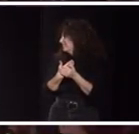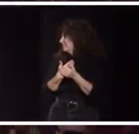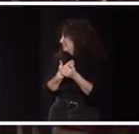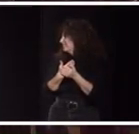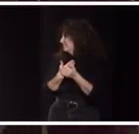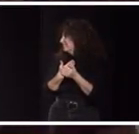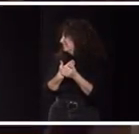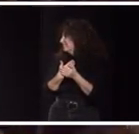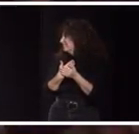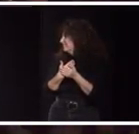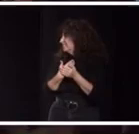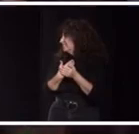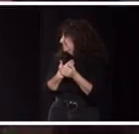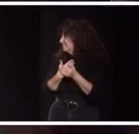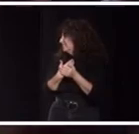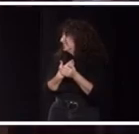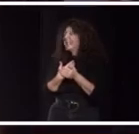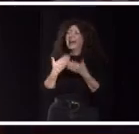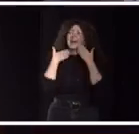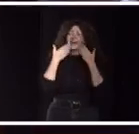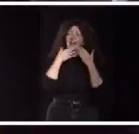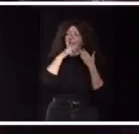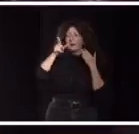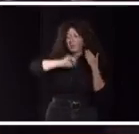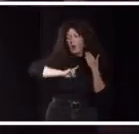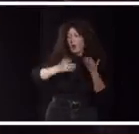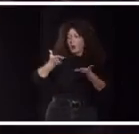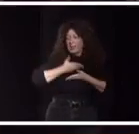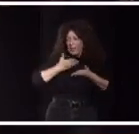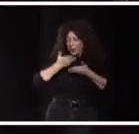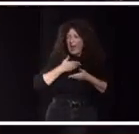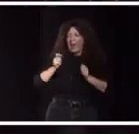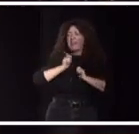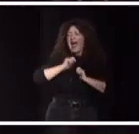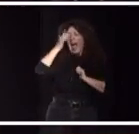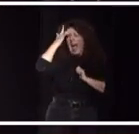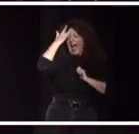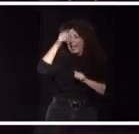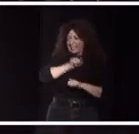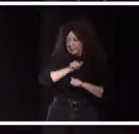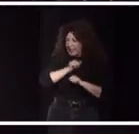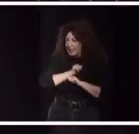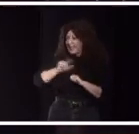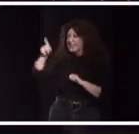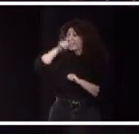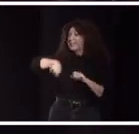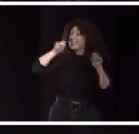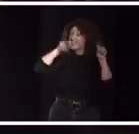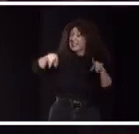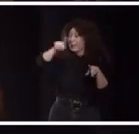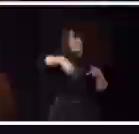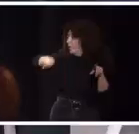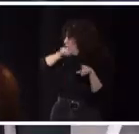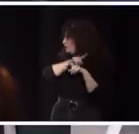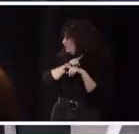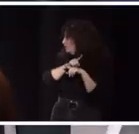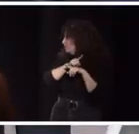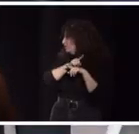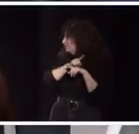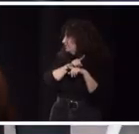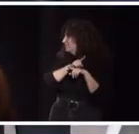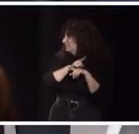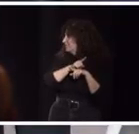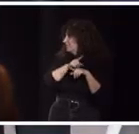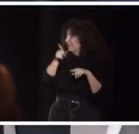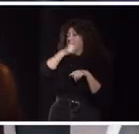sobre todo a las que nos ayudáis a construir esperanza. Sabéis que si vosotras estáis dispuestas a seguir,